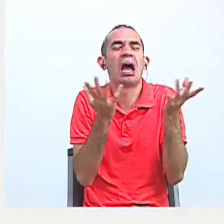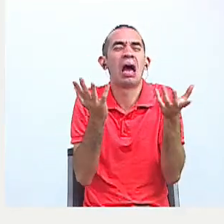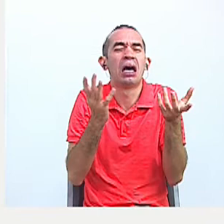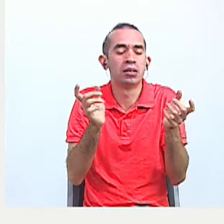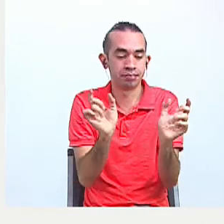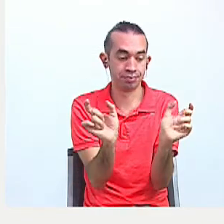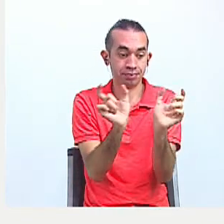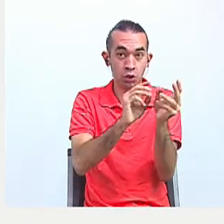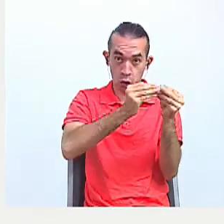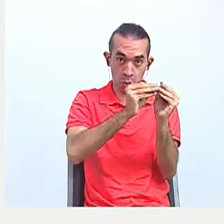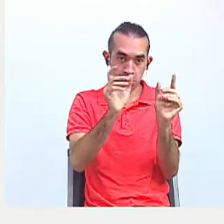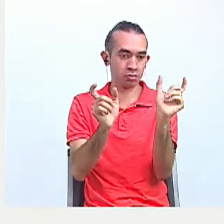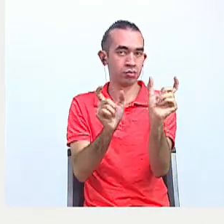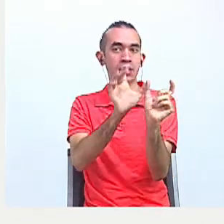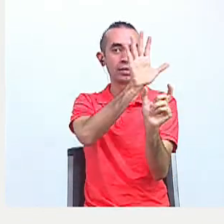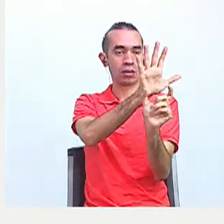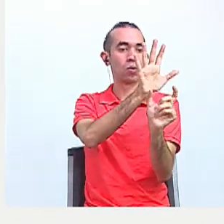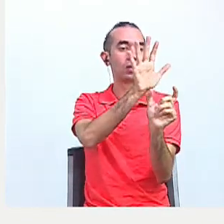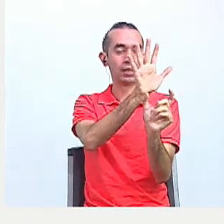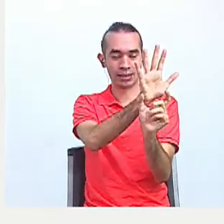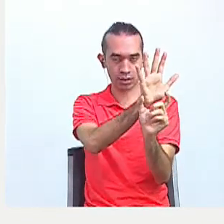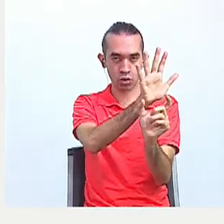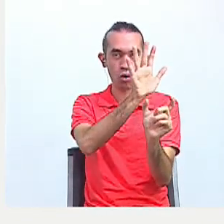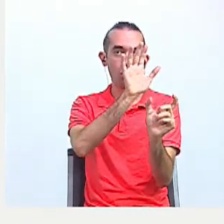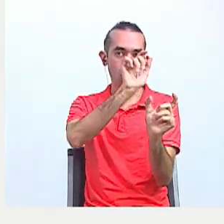Tenemos ese dato,